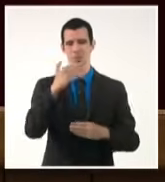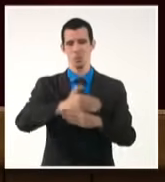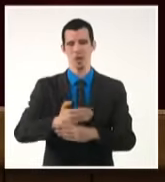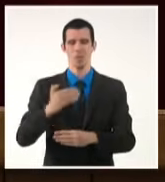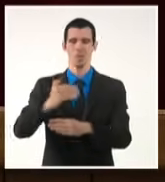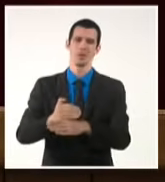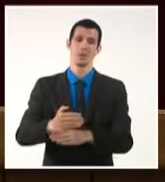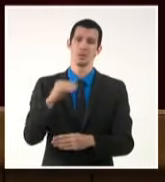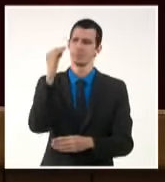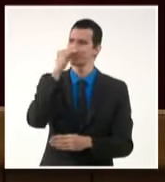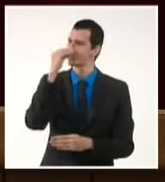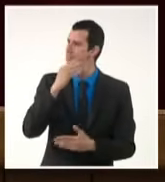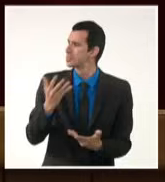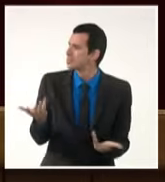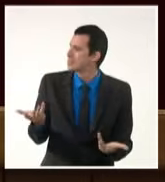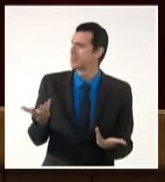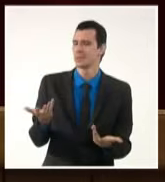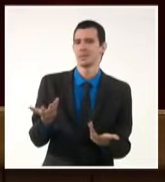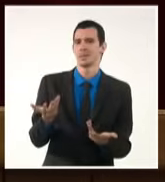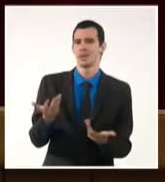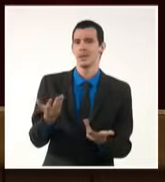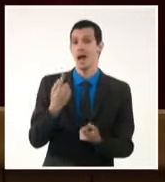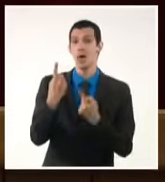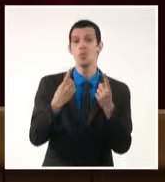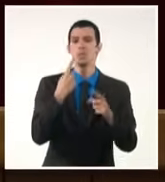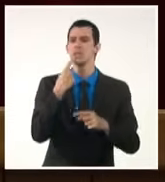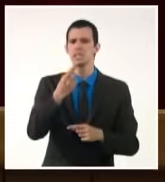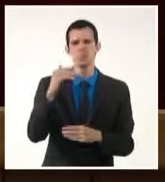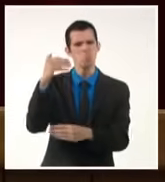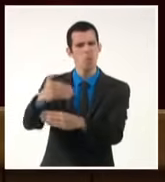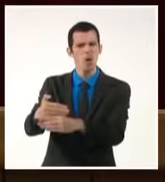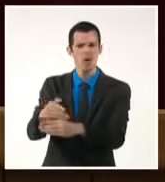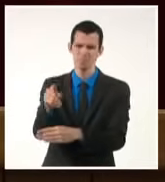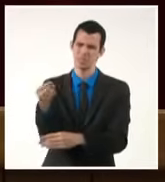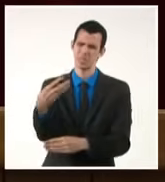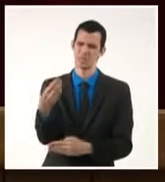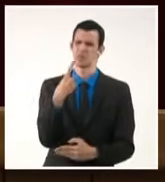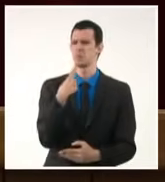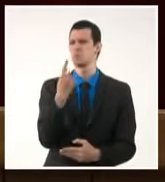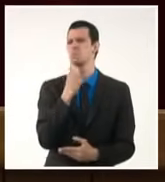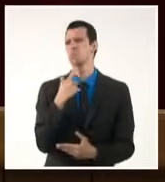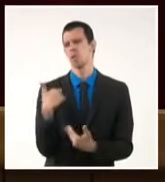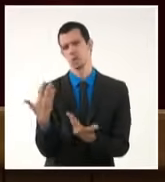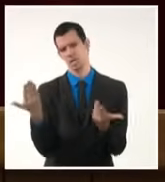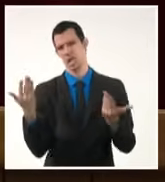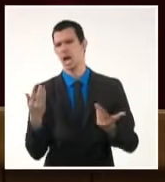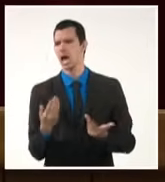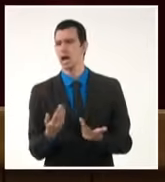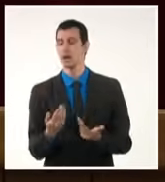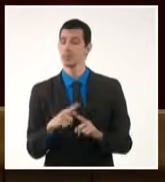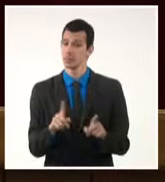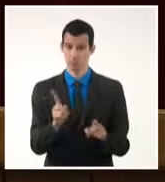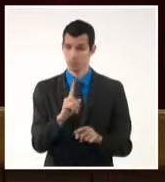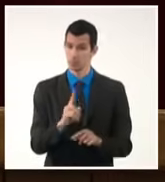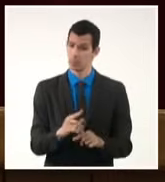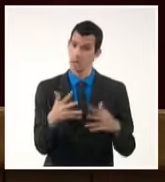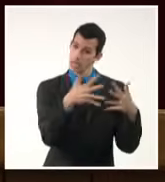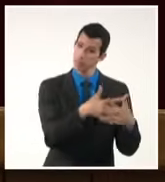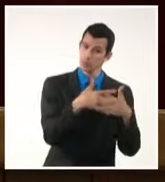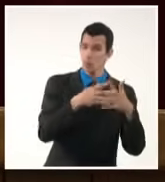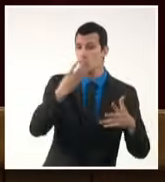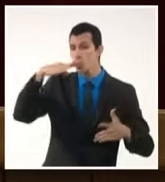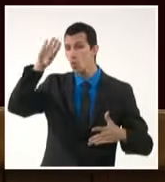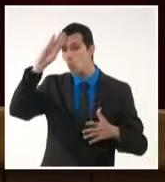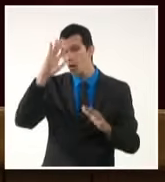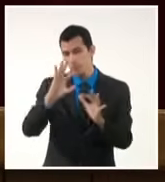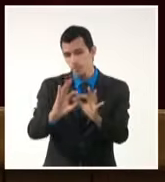siquiera lo mencionan como el aspecto central del conflicto entre los dos países y los impedimentos que impone a